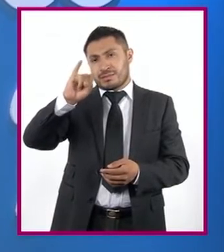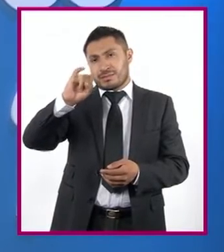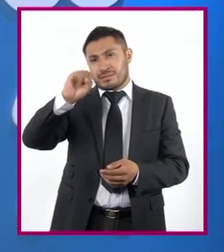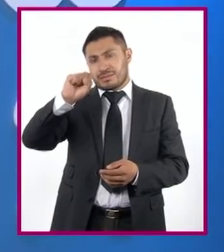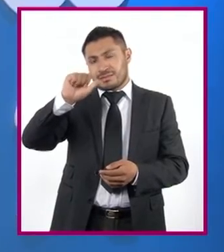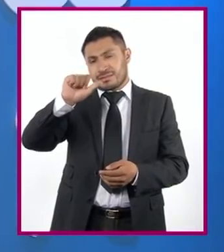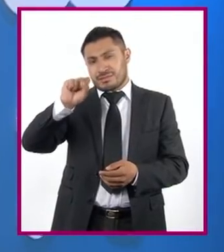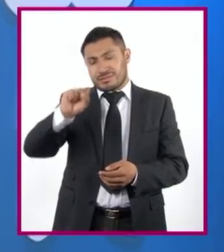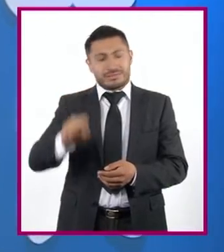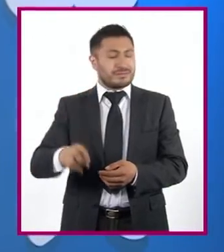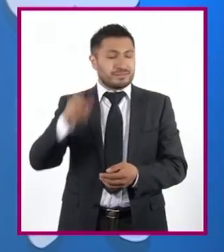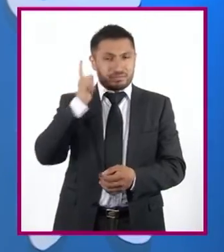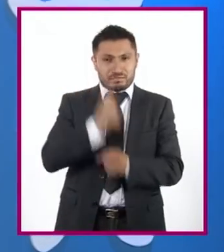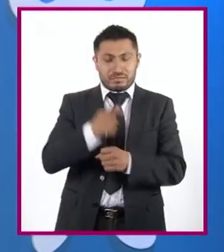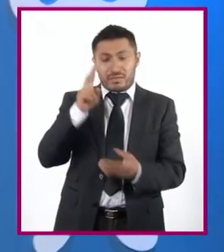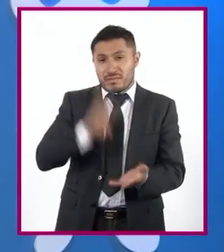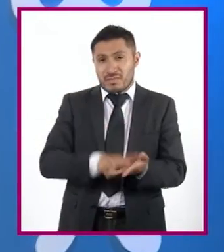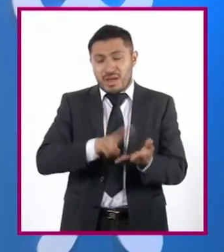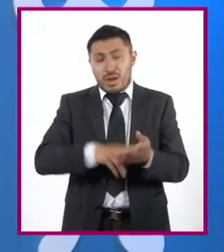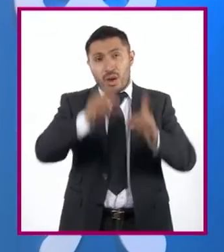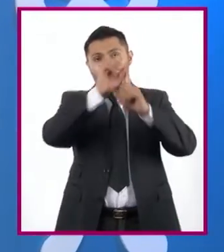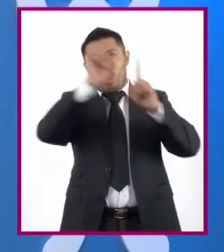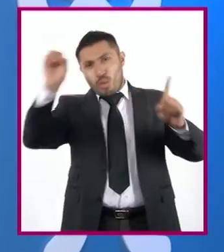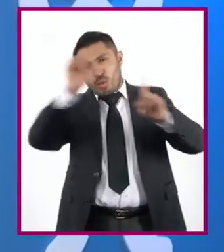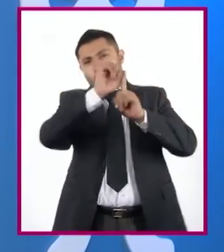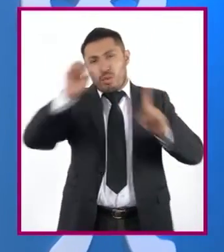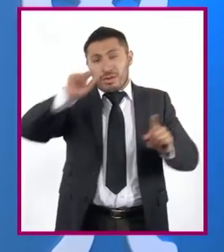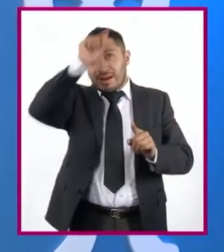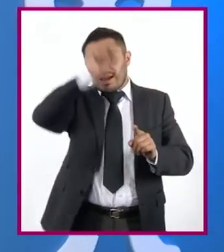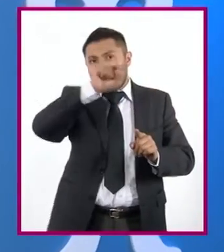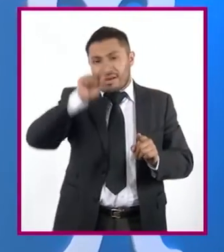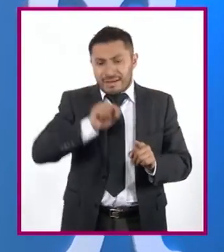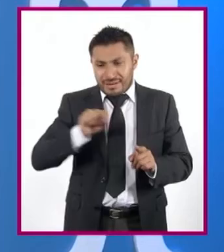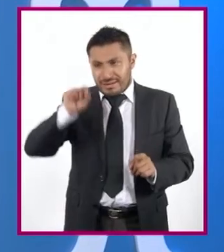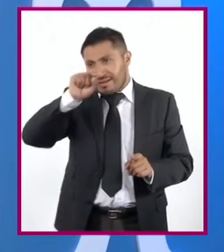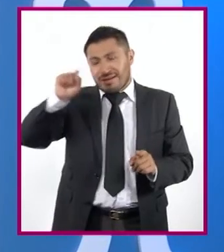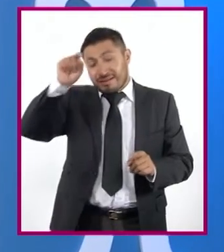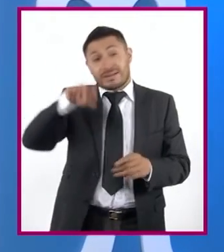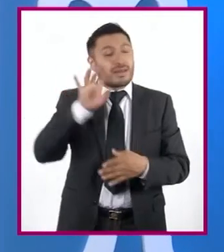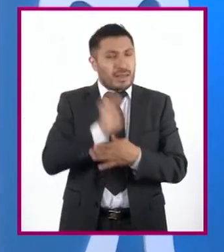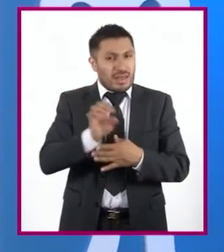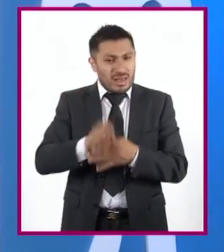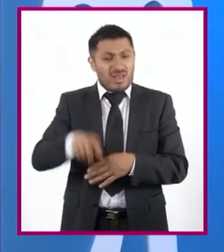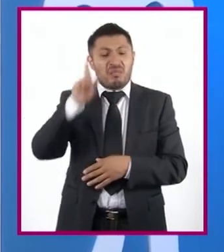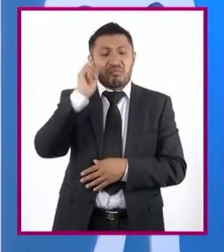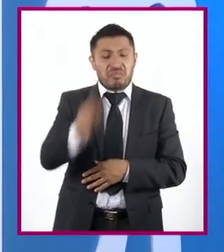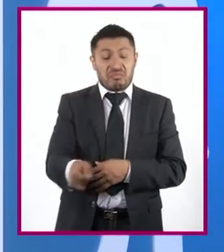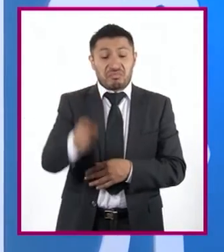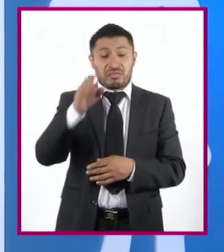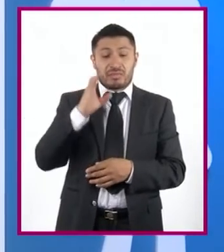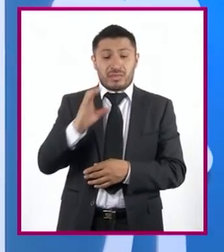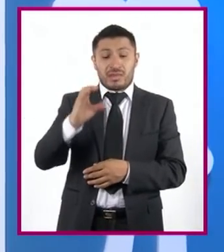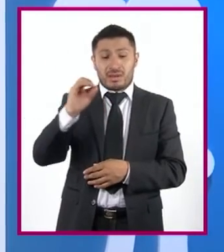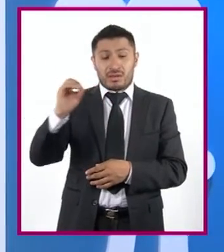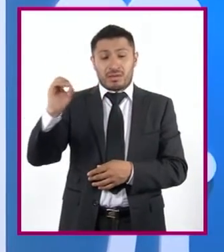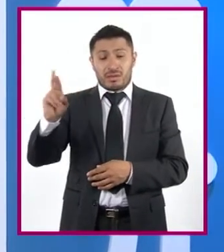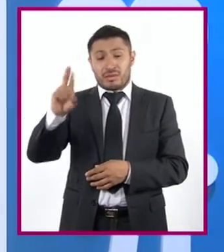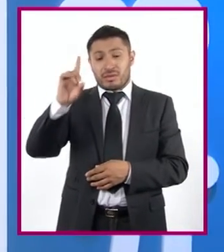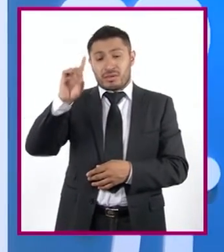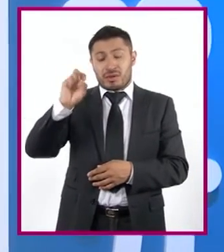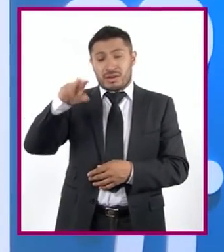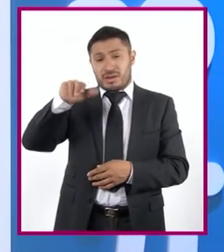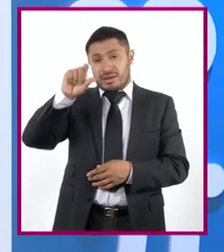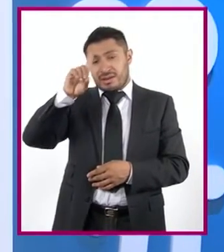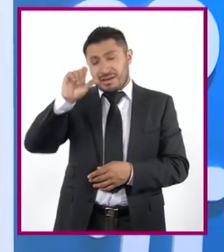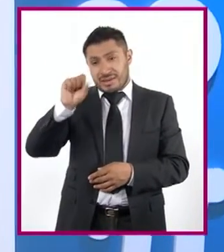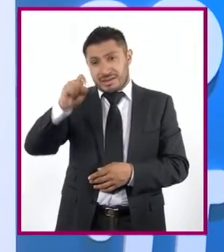que está en las ordenadas. Entonces, ¿cuáles son las coordenadas para los demás vértices?